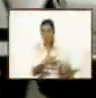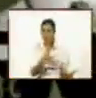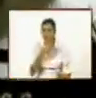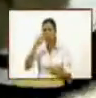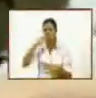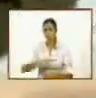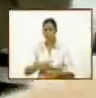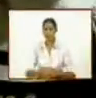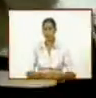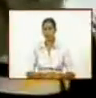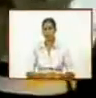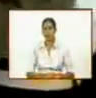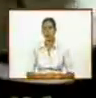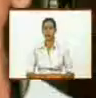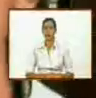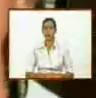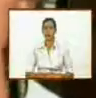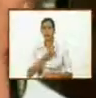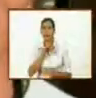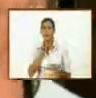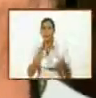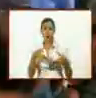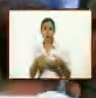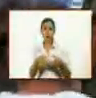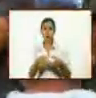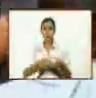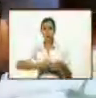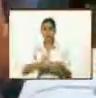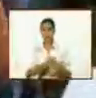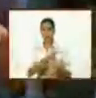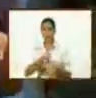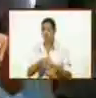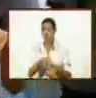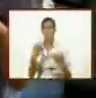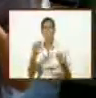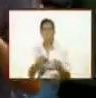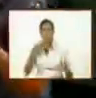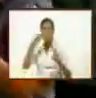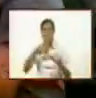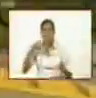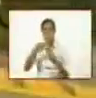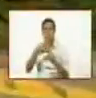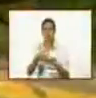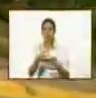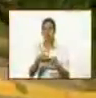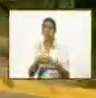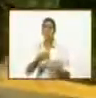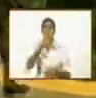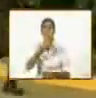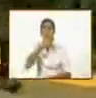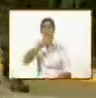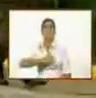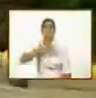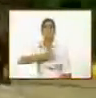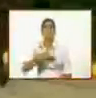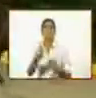por funcionarios, a la cual nominaba el Grupo Cobra y Policía Nacional. Fueron constantes las agresiones sufridas por nuestros compatriotas durante